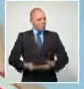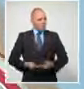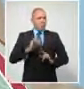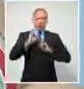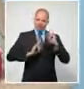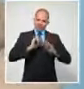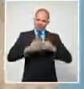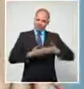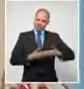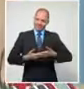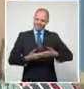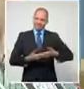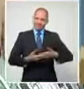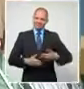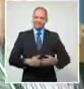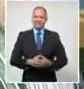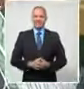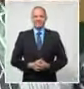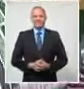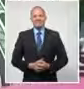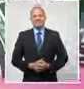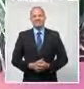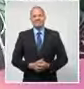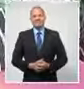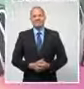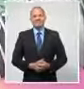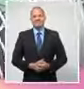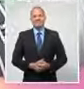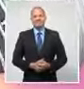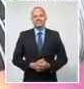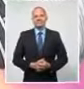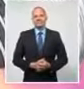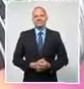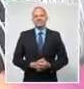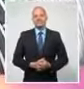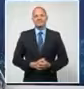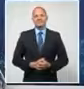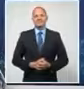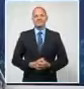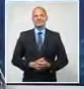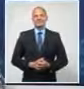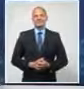Santi Spíritus, Javier Alejandro Brito, Sistema Informativo de la Televisión Cubana.